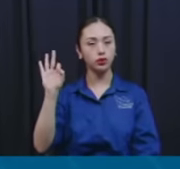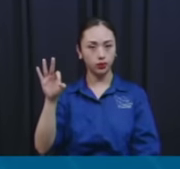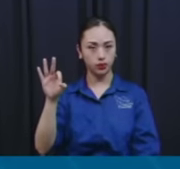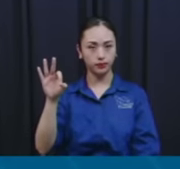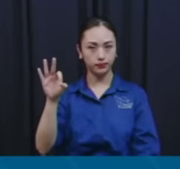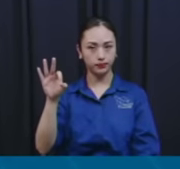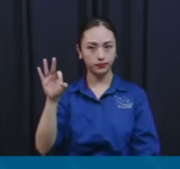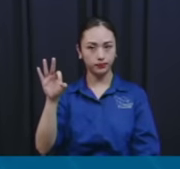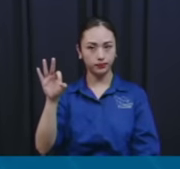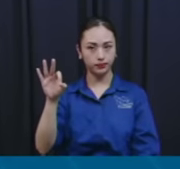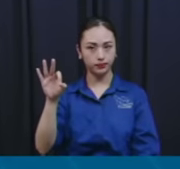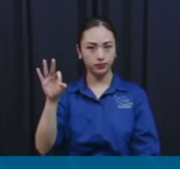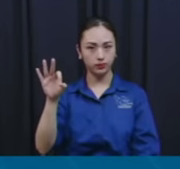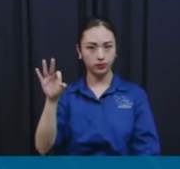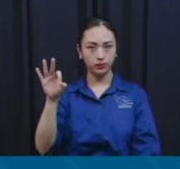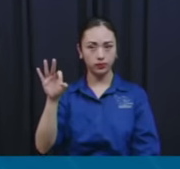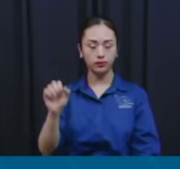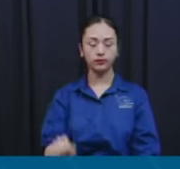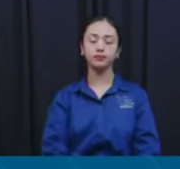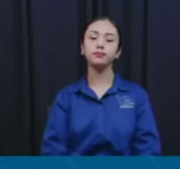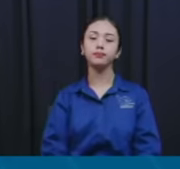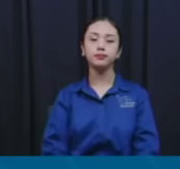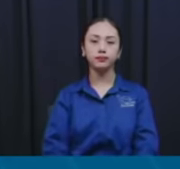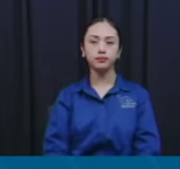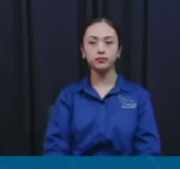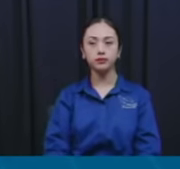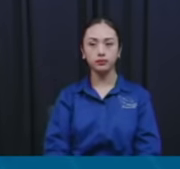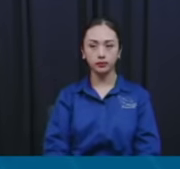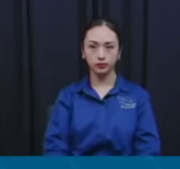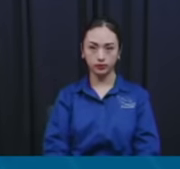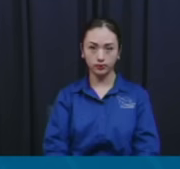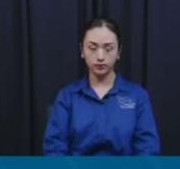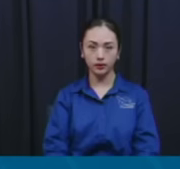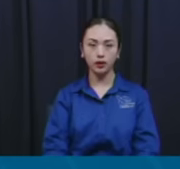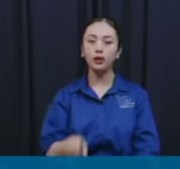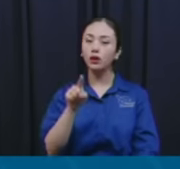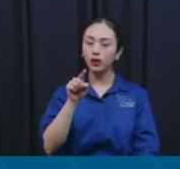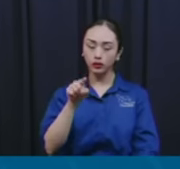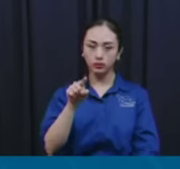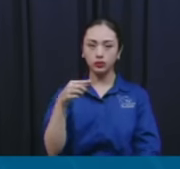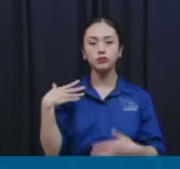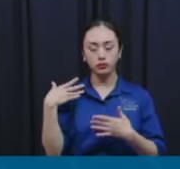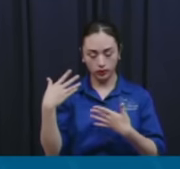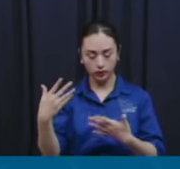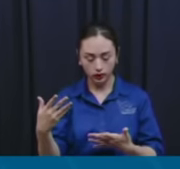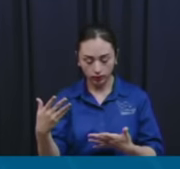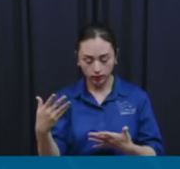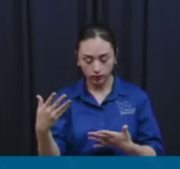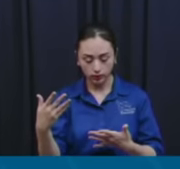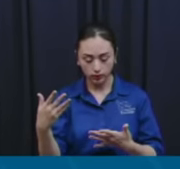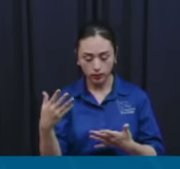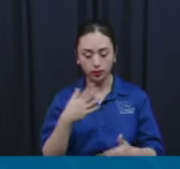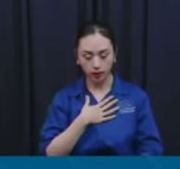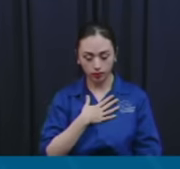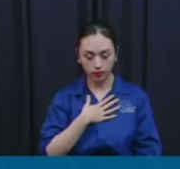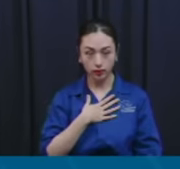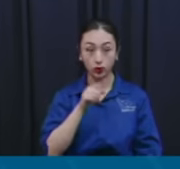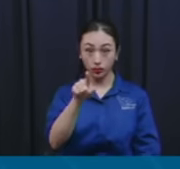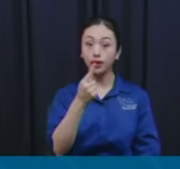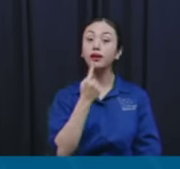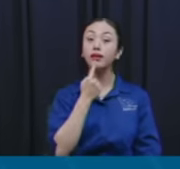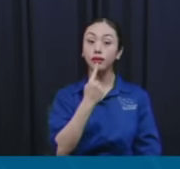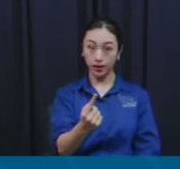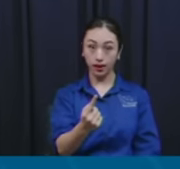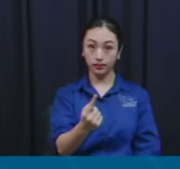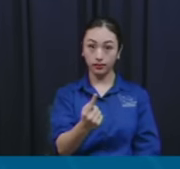pastor tal vez usted no oyó ese mensaje pero téngame confianza diga conmigo